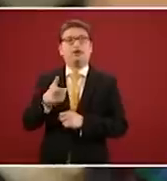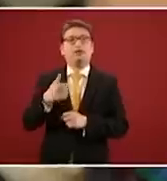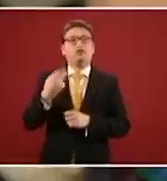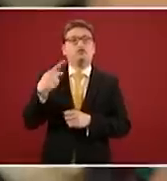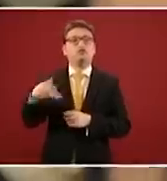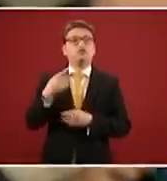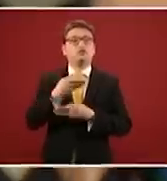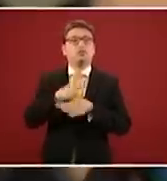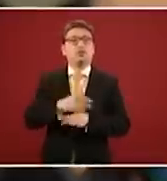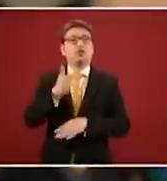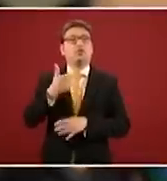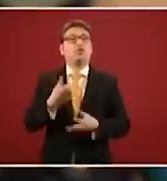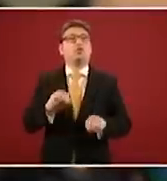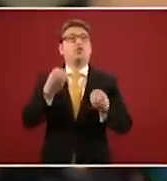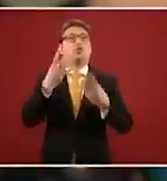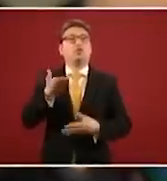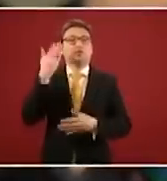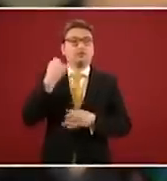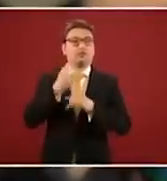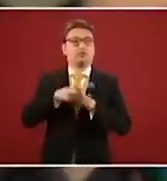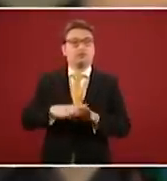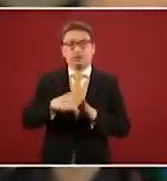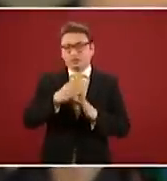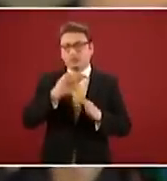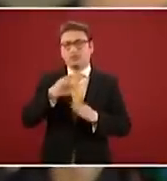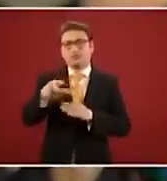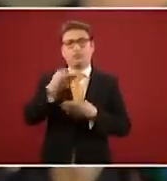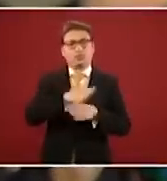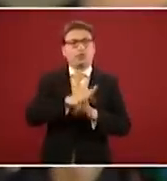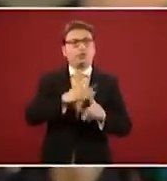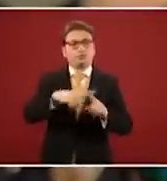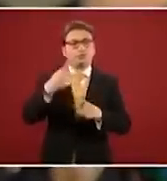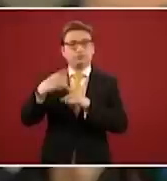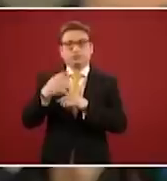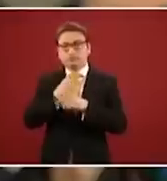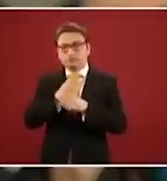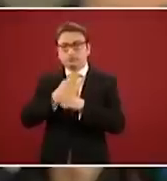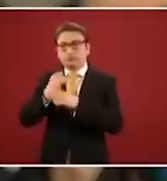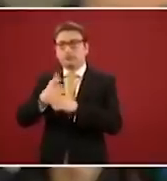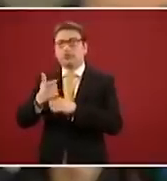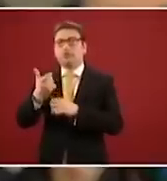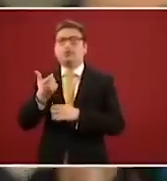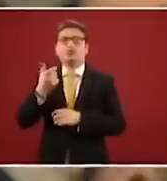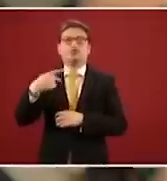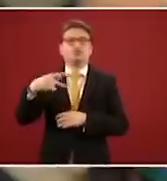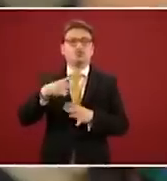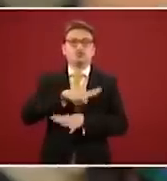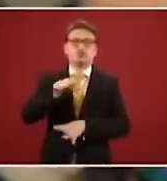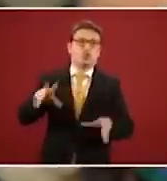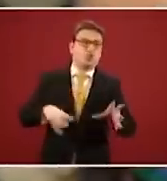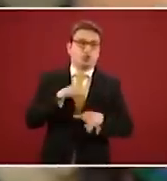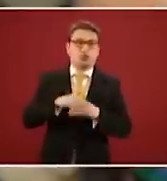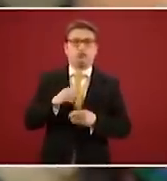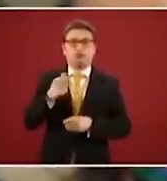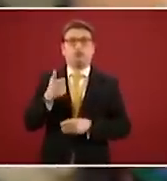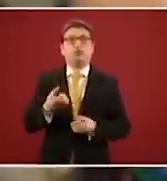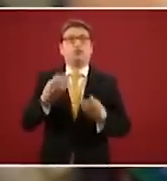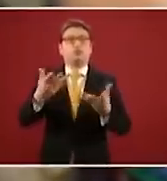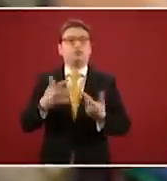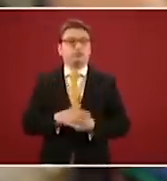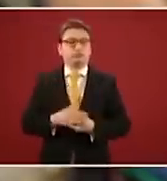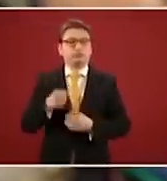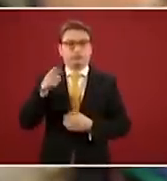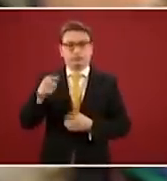sus cuentas. Decían que habían pedido información a diversas entidades financieras, si ya se sabe de cuánto es el monto total de sus cuentas y